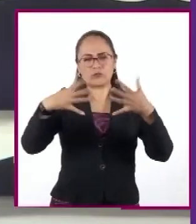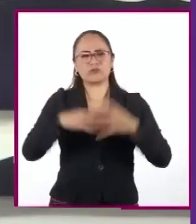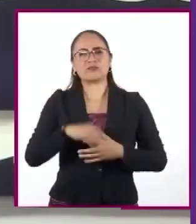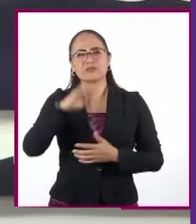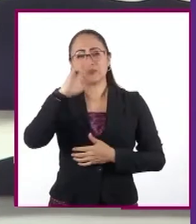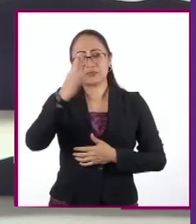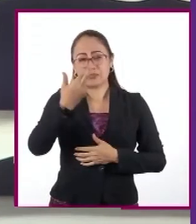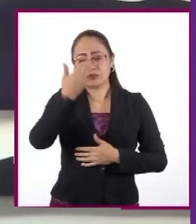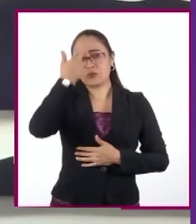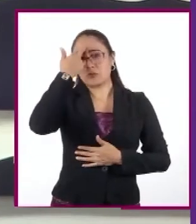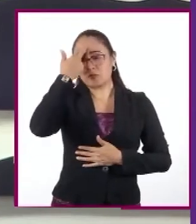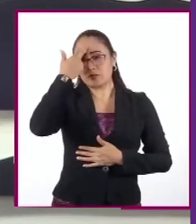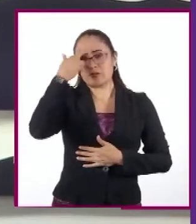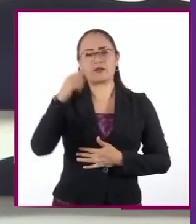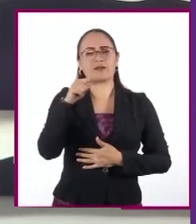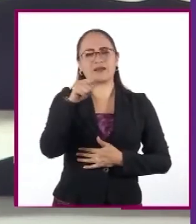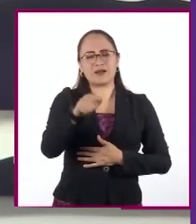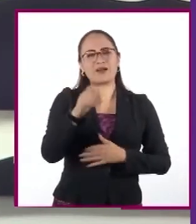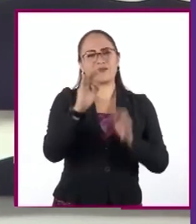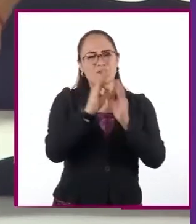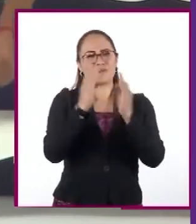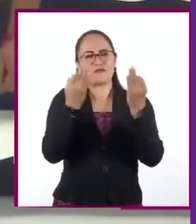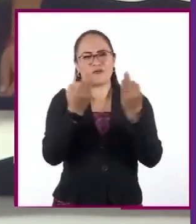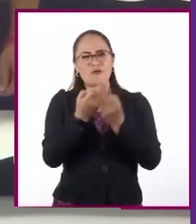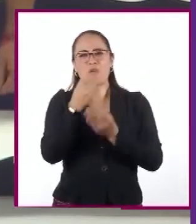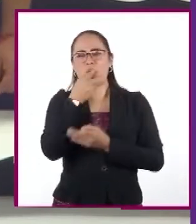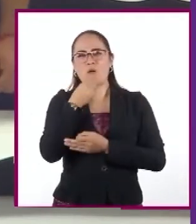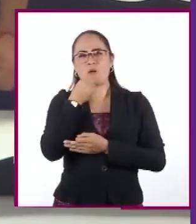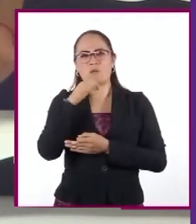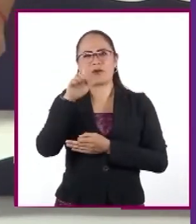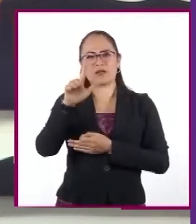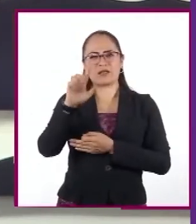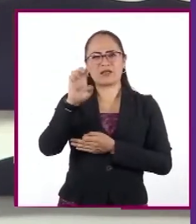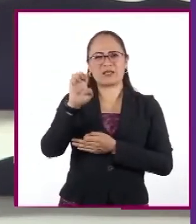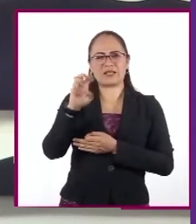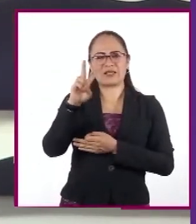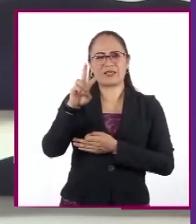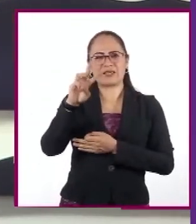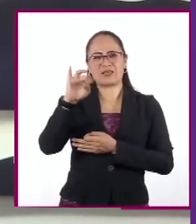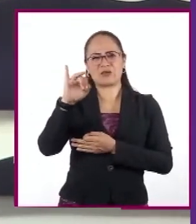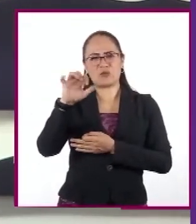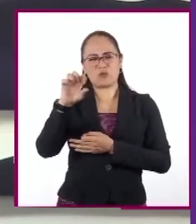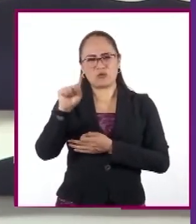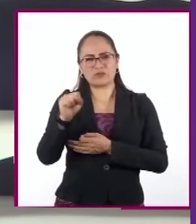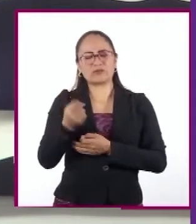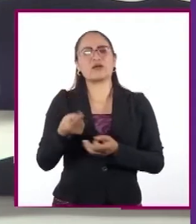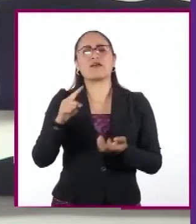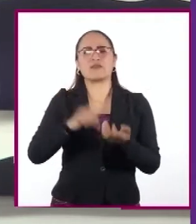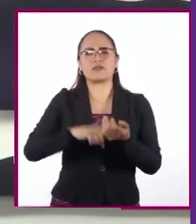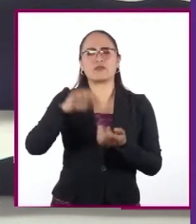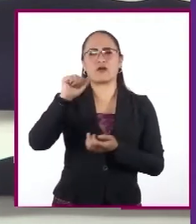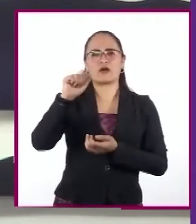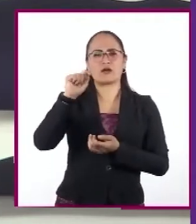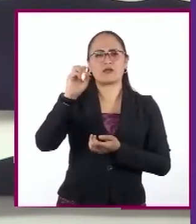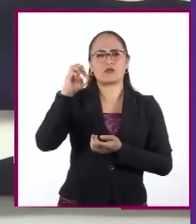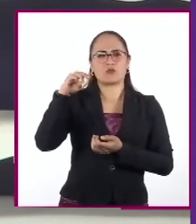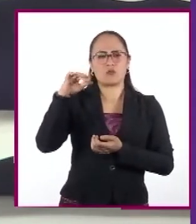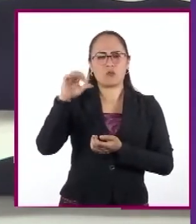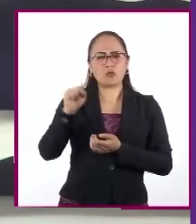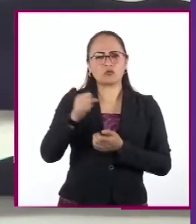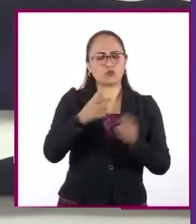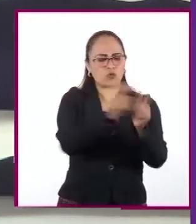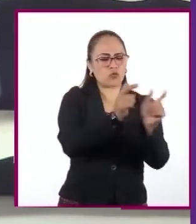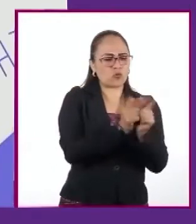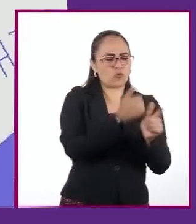Recordemos que de acuerdo con la estructura de Lewis, los electrones de valencia que tienen los átomos de los elementos de cada